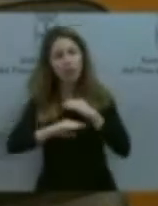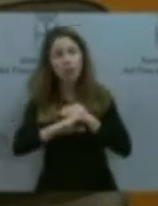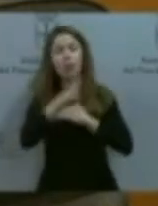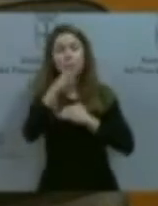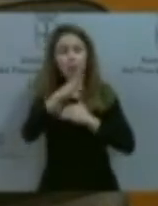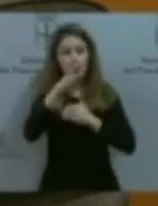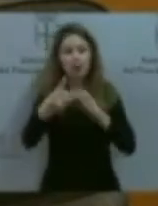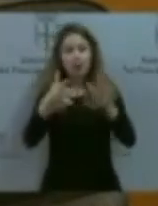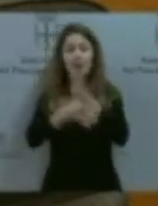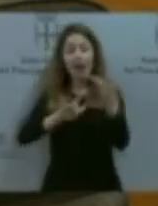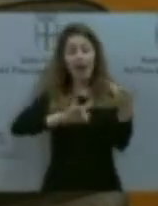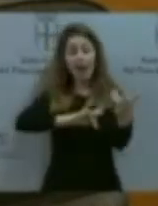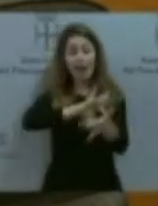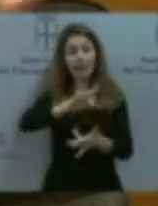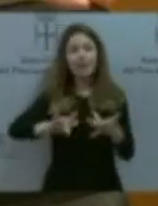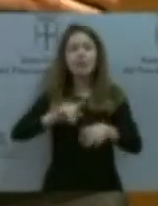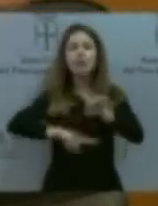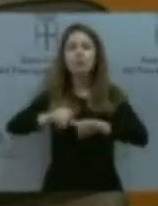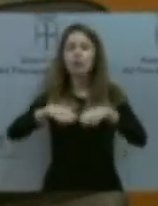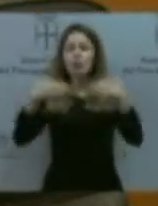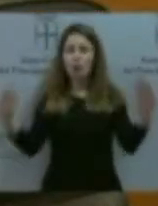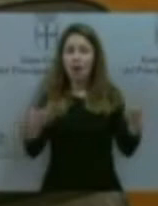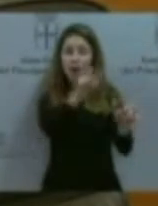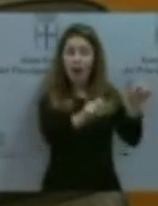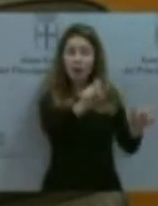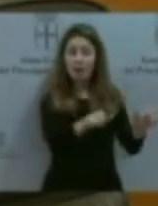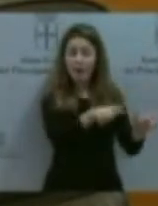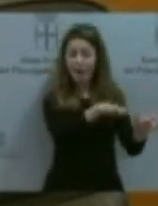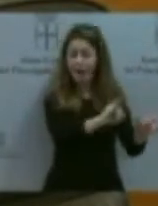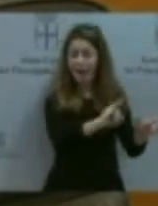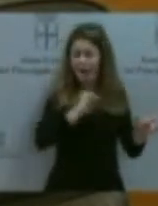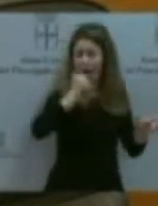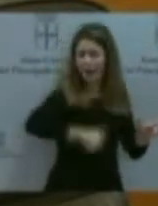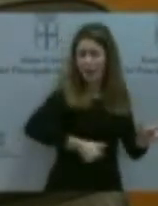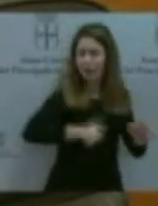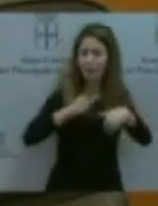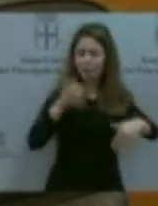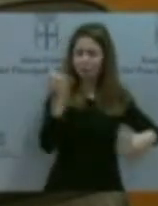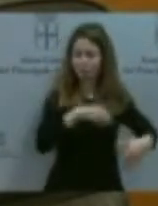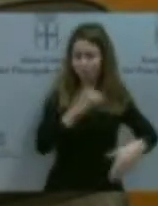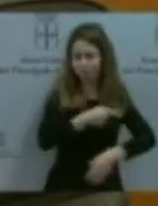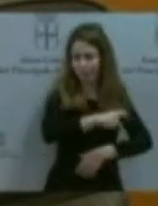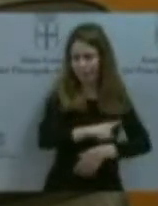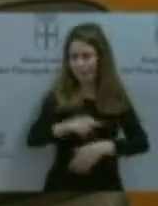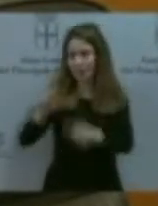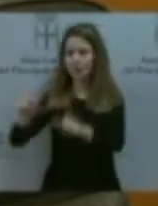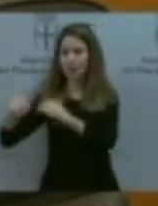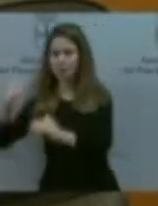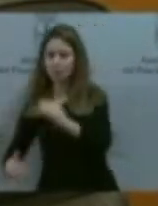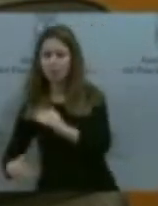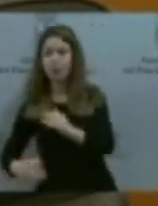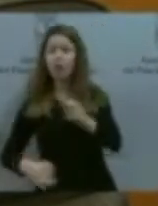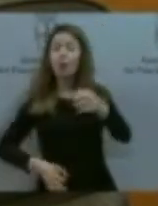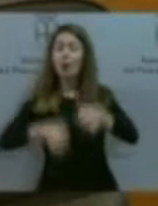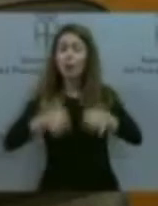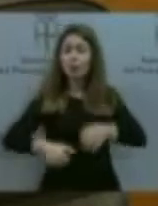quien más tiene termina ganando más, ¿no? De una crisis salimos o más justos, o más libres, o mejor preparados, o con